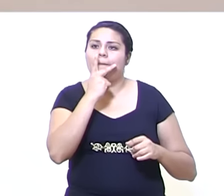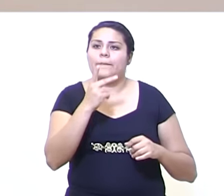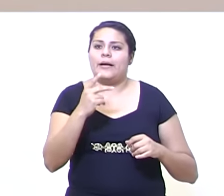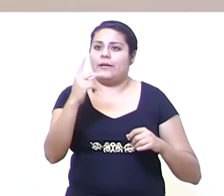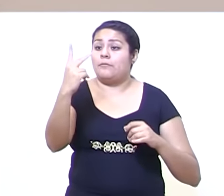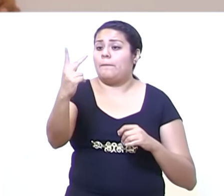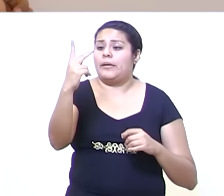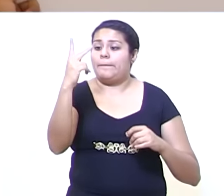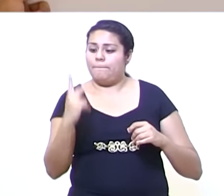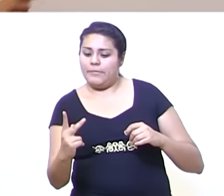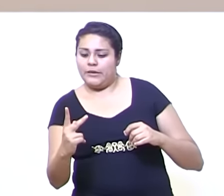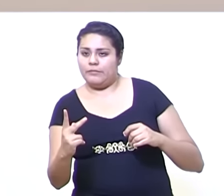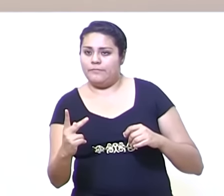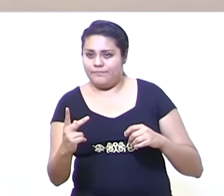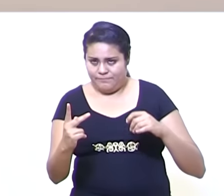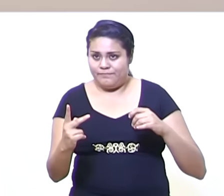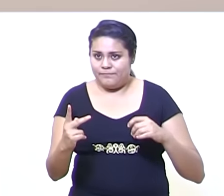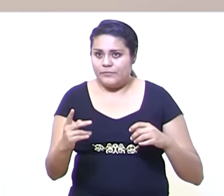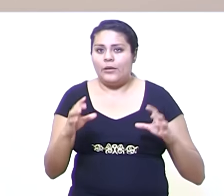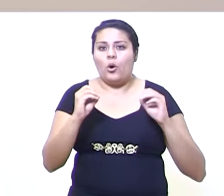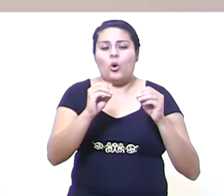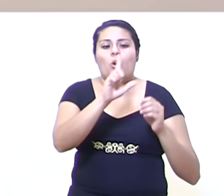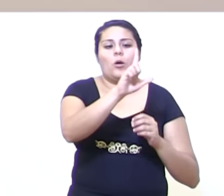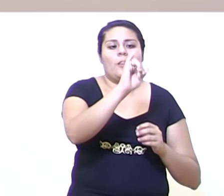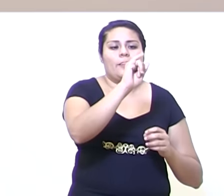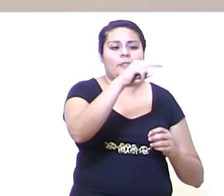linterna inicia igual que libro.